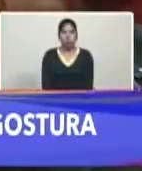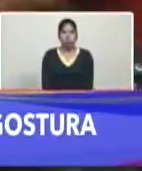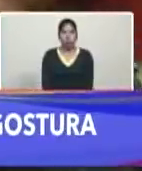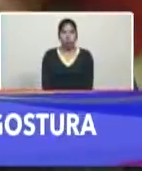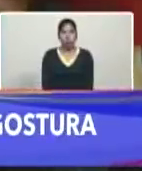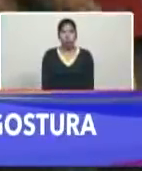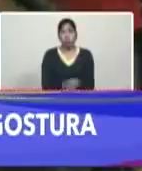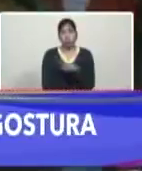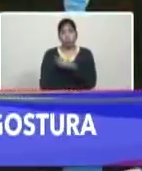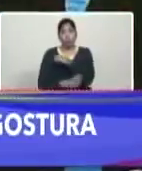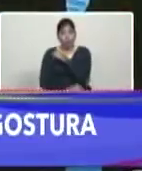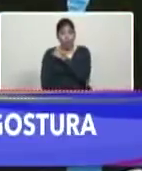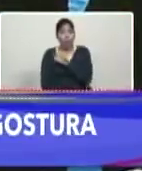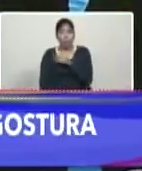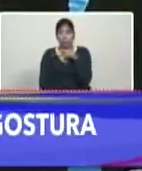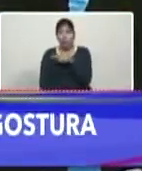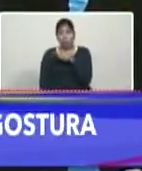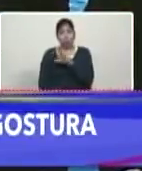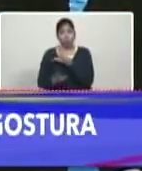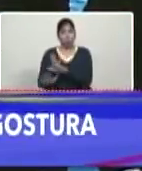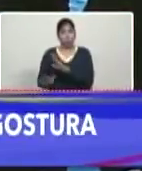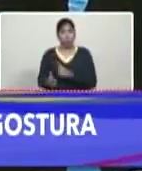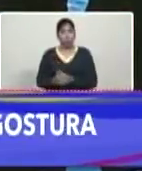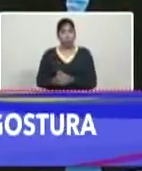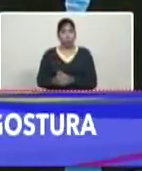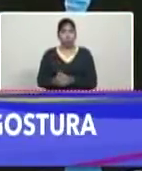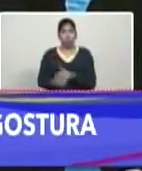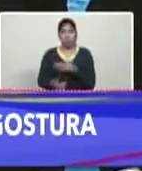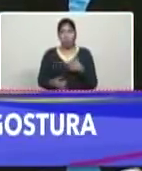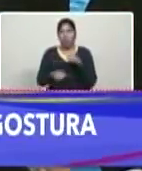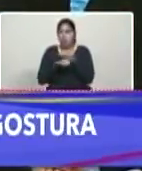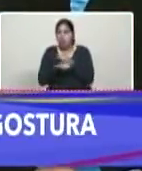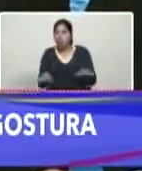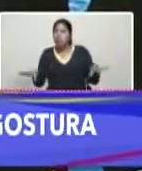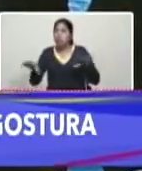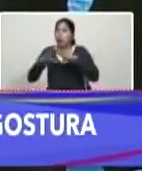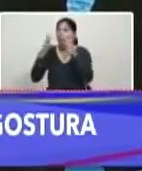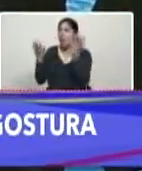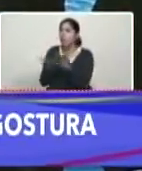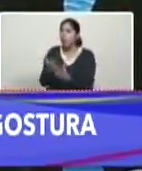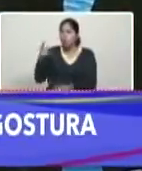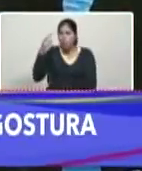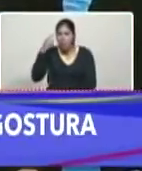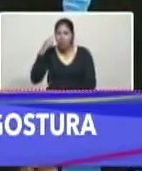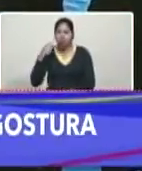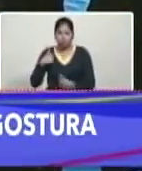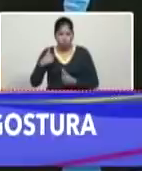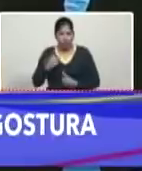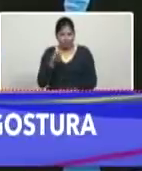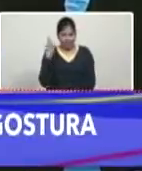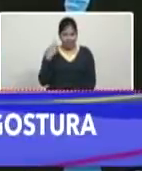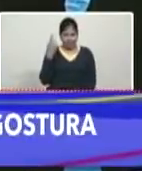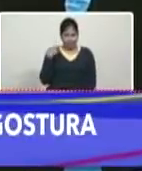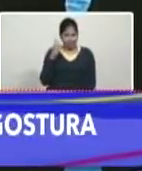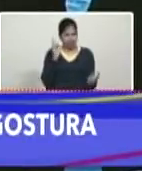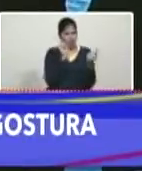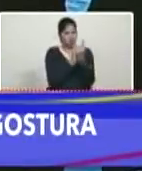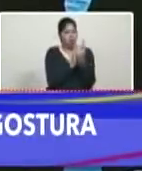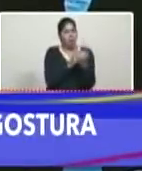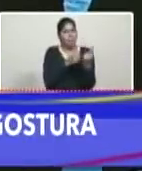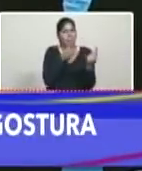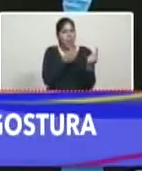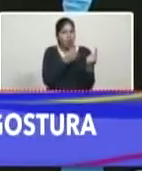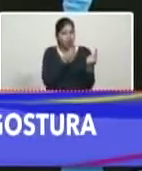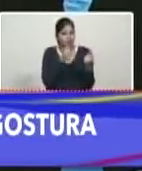Una trampa cazabobo que difunden por el mundo. Y yo le preguntaba ayer a un periodista de los